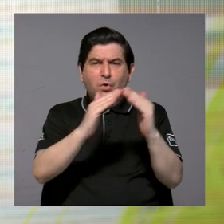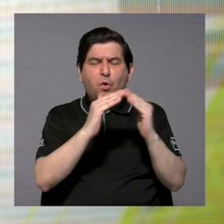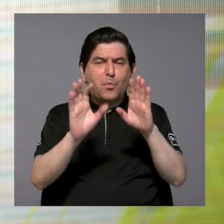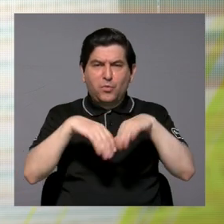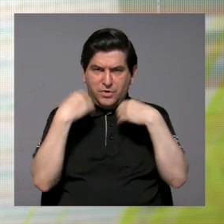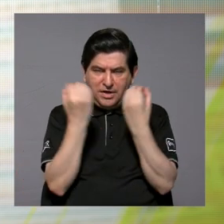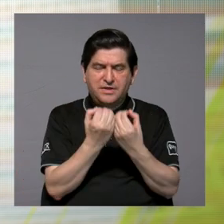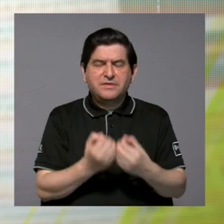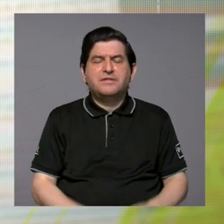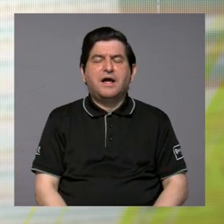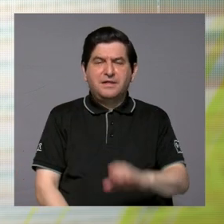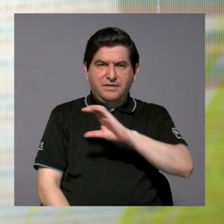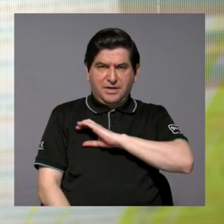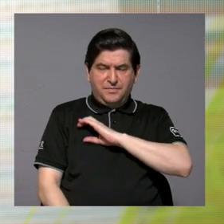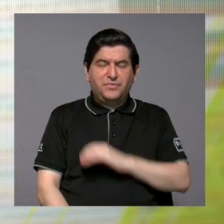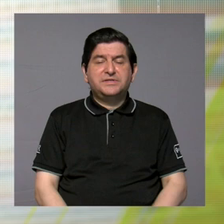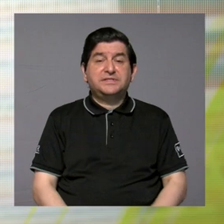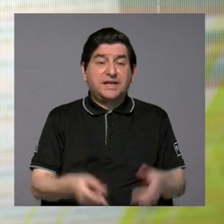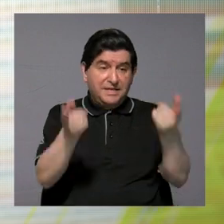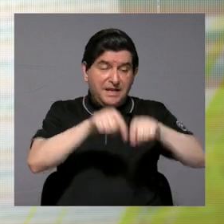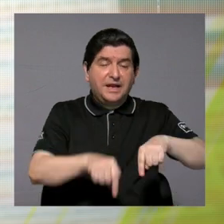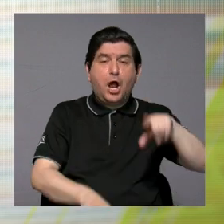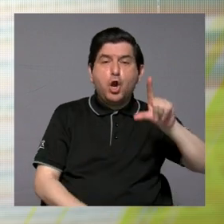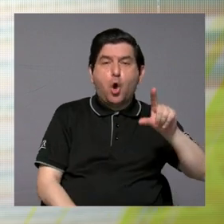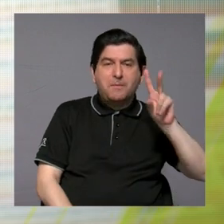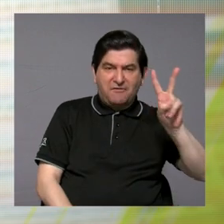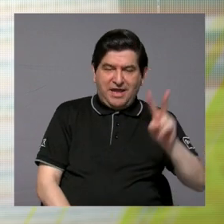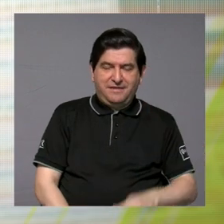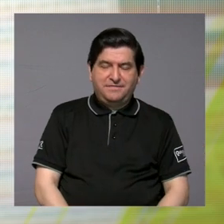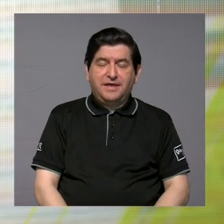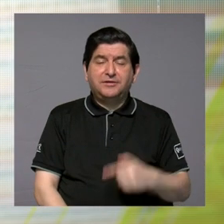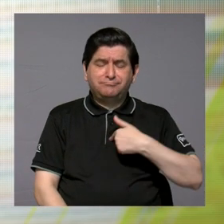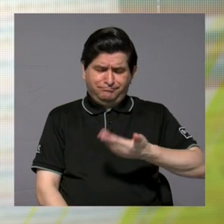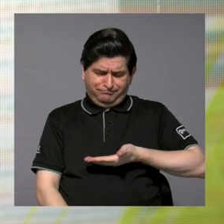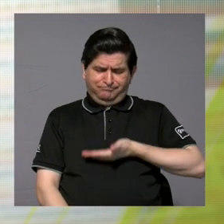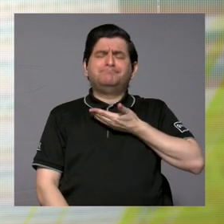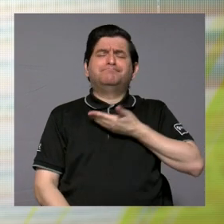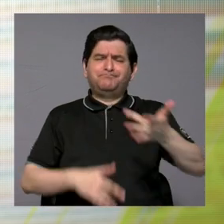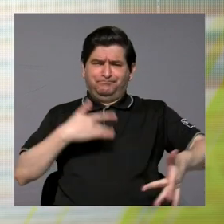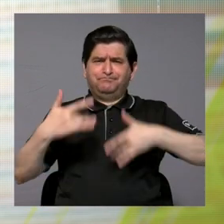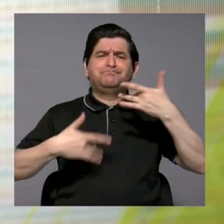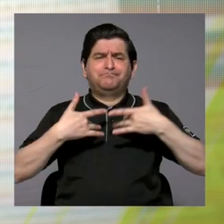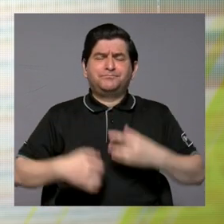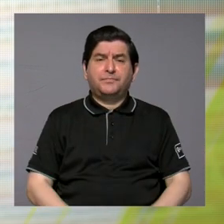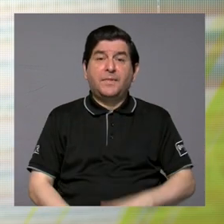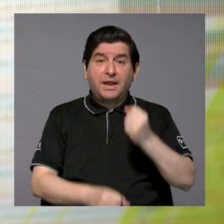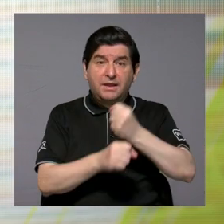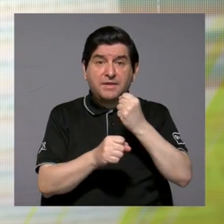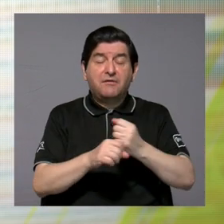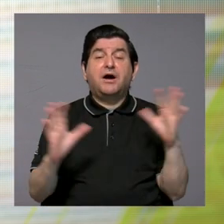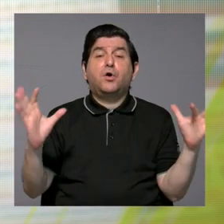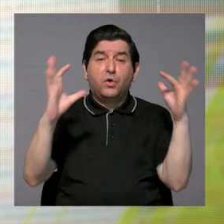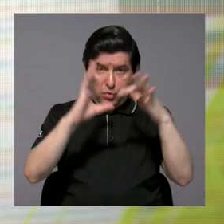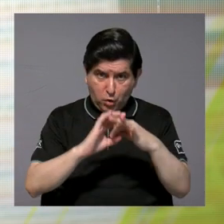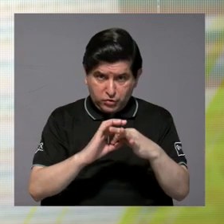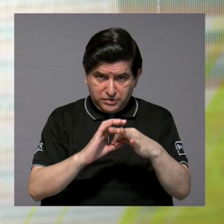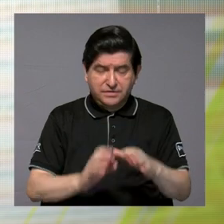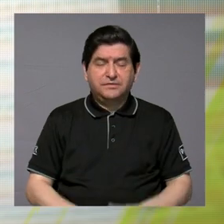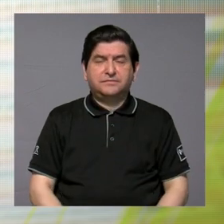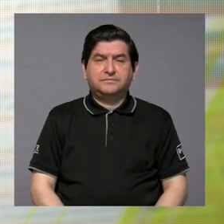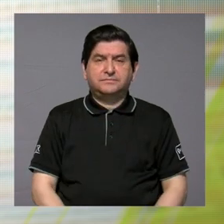las comunidades organizadas de la fuerza pública también siento mucho orgullo Por qué Porque si se trabaja